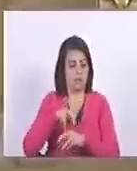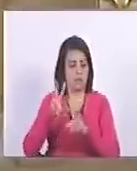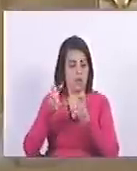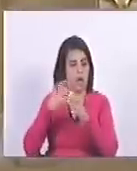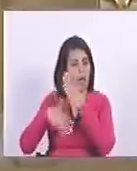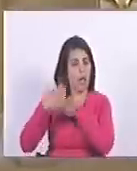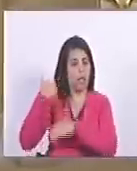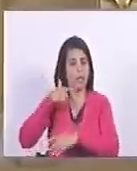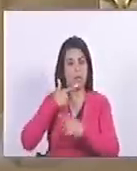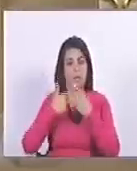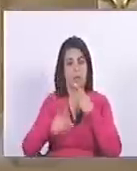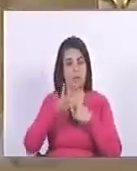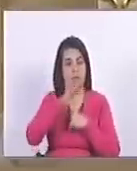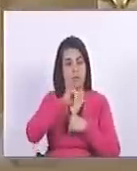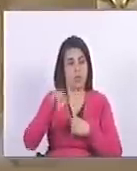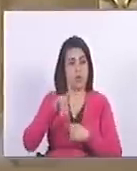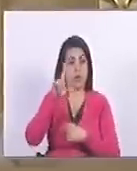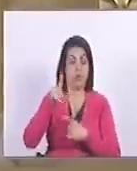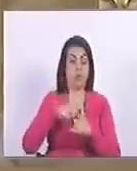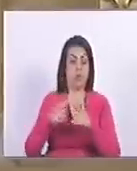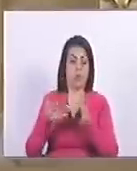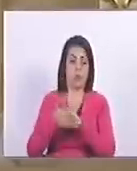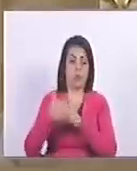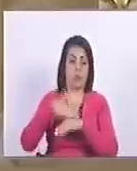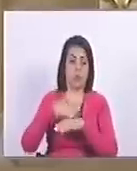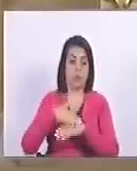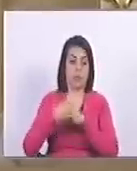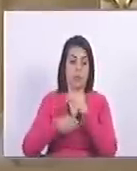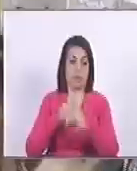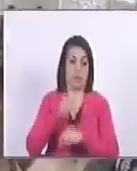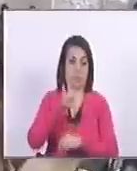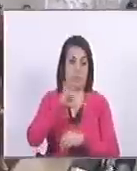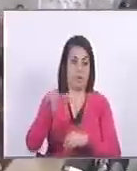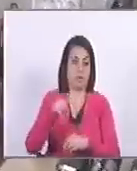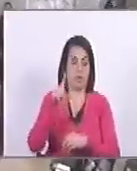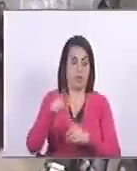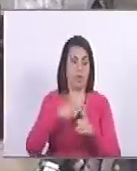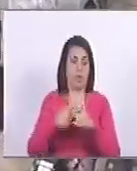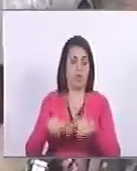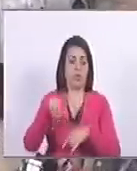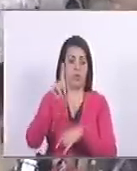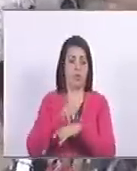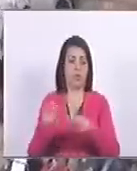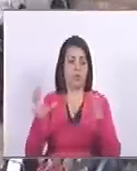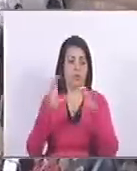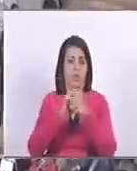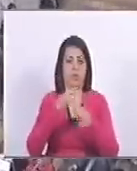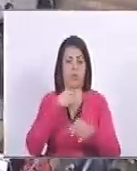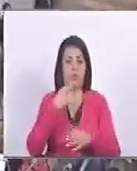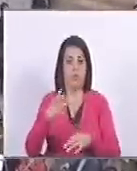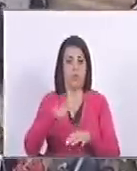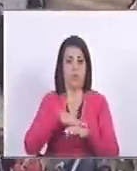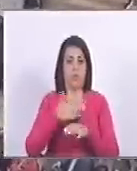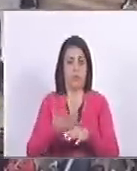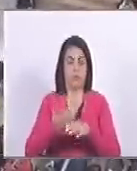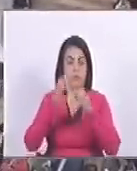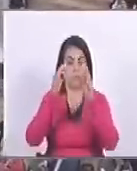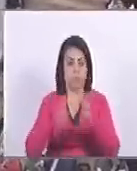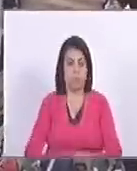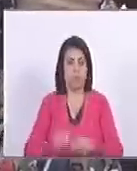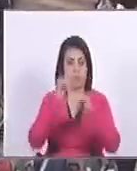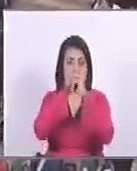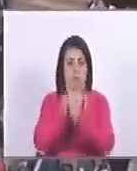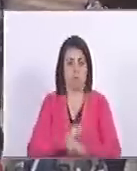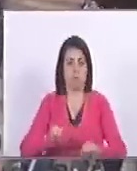mucho hablábamos del 5 de julio, lo que ocurrió el 5 de julio fue la unificación de las voces para la declaración de